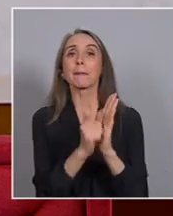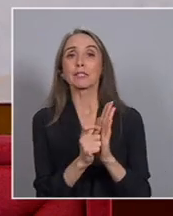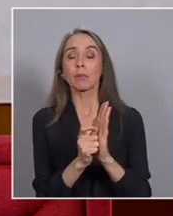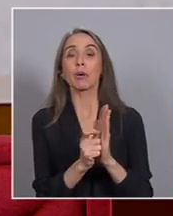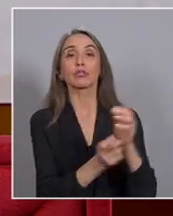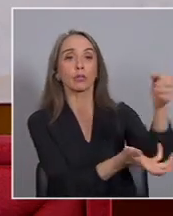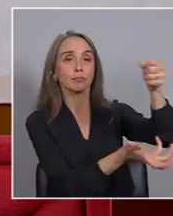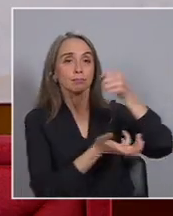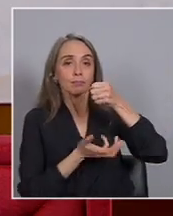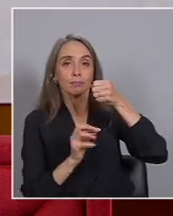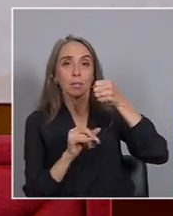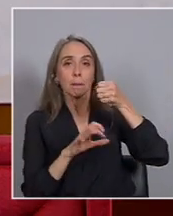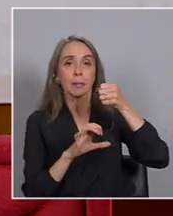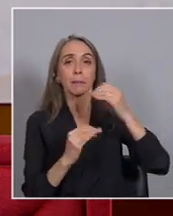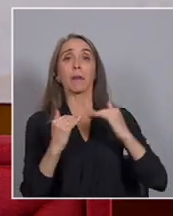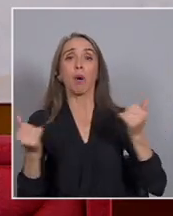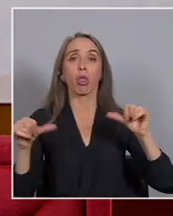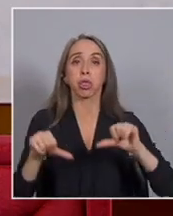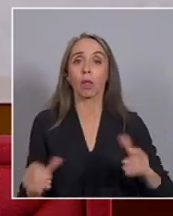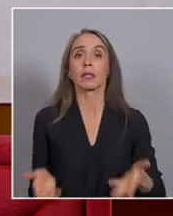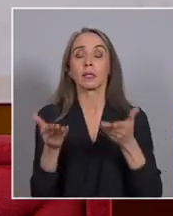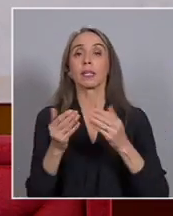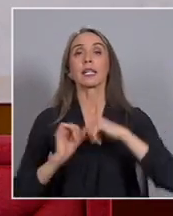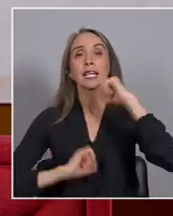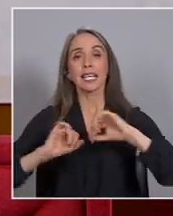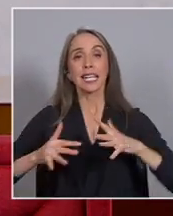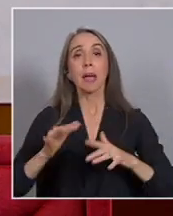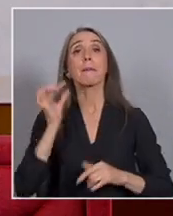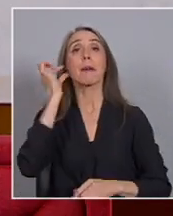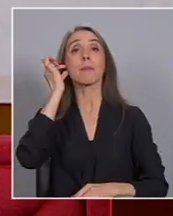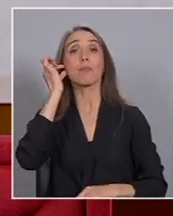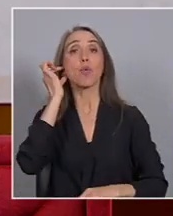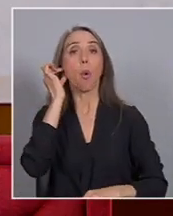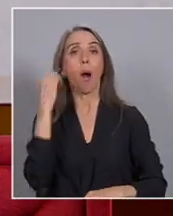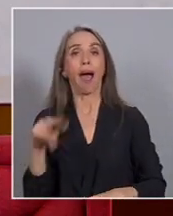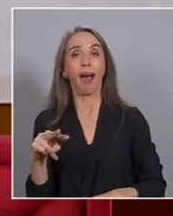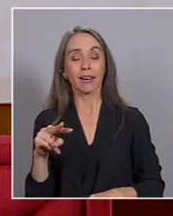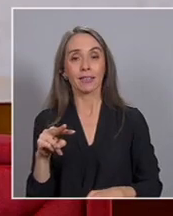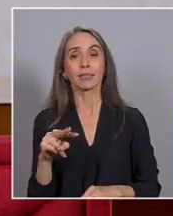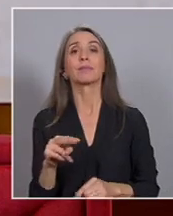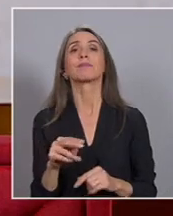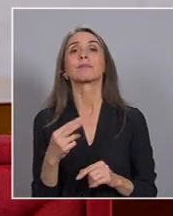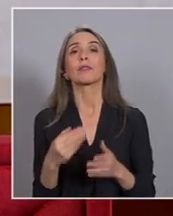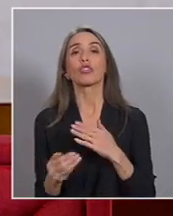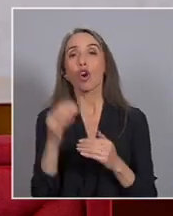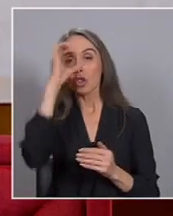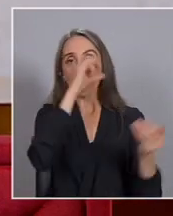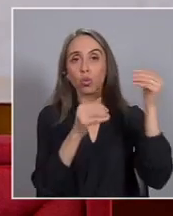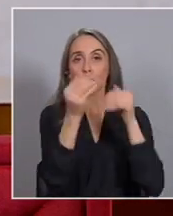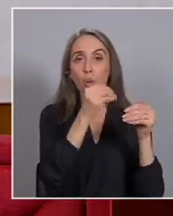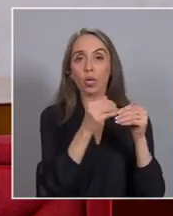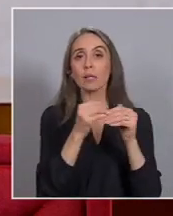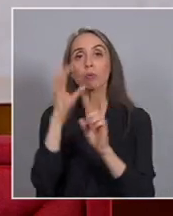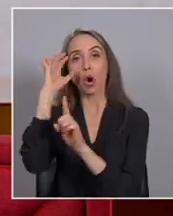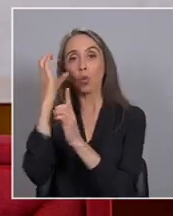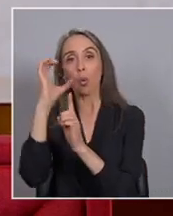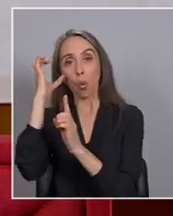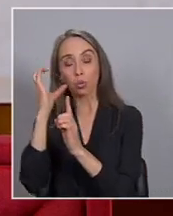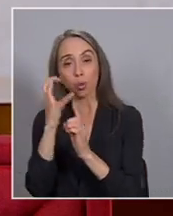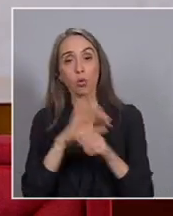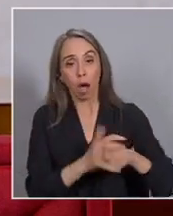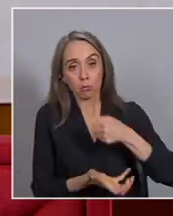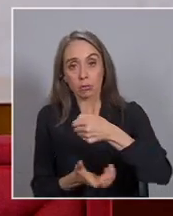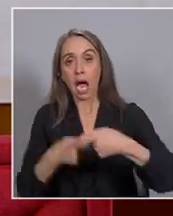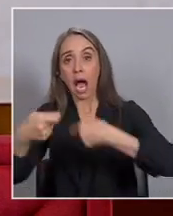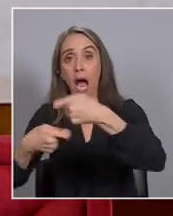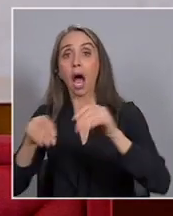reactivación, especialmente a emprendimientos liderados por mujeres y en los sectores del turismo y de las culturas. Y hemos tratado